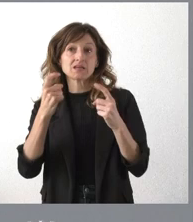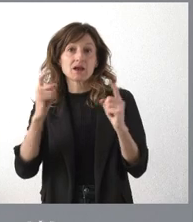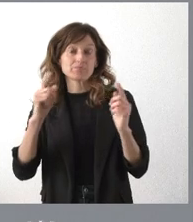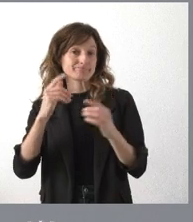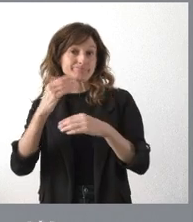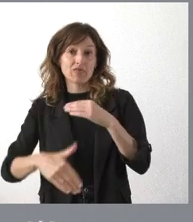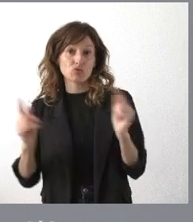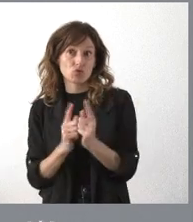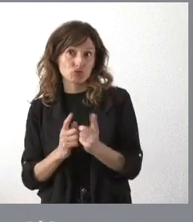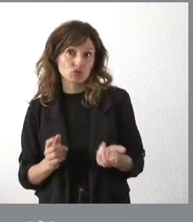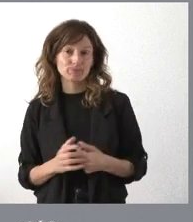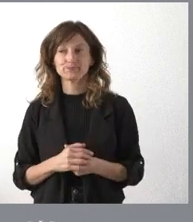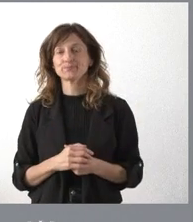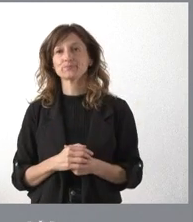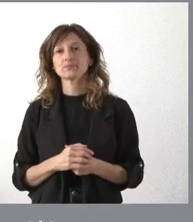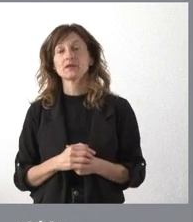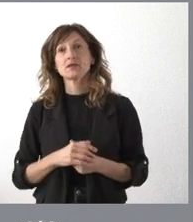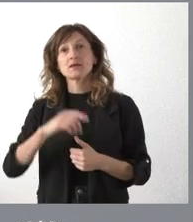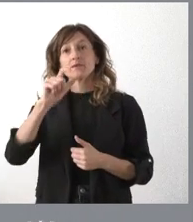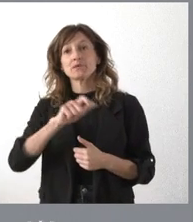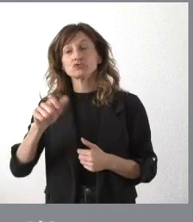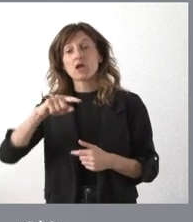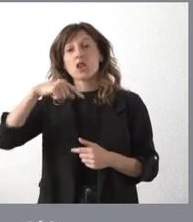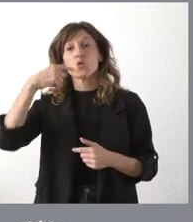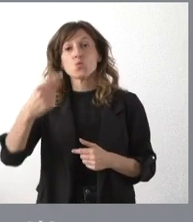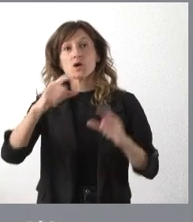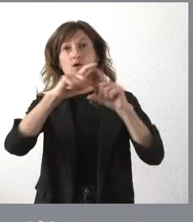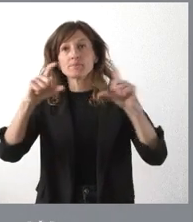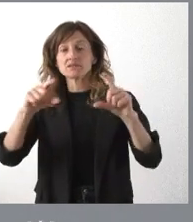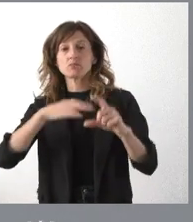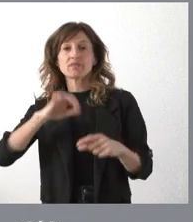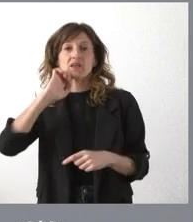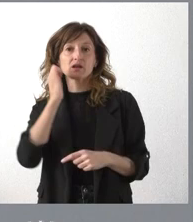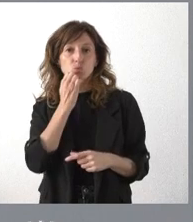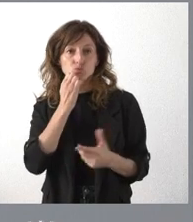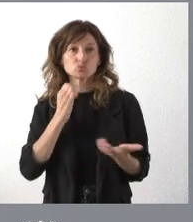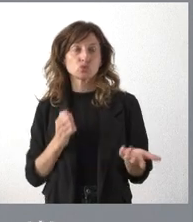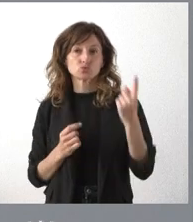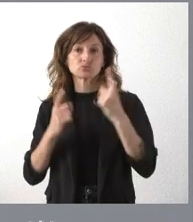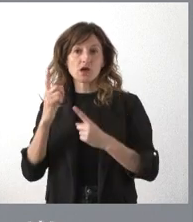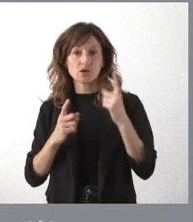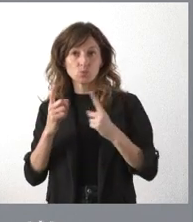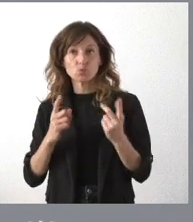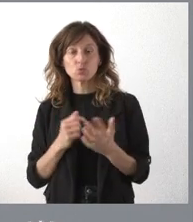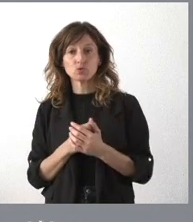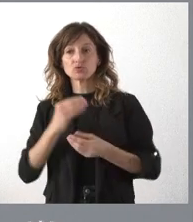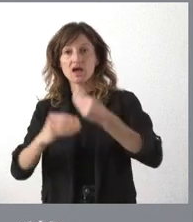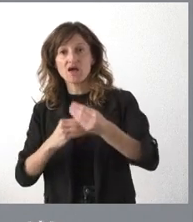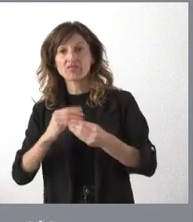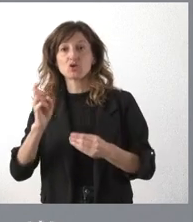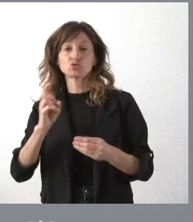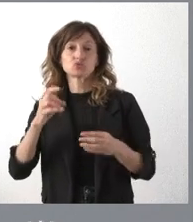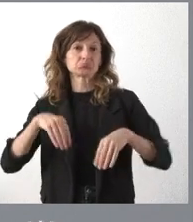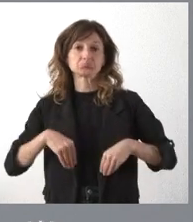posible Es verdad que los licitadores luego tienen posibilidades de recursos y que en algunos casos esa posibilidad se ejerce y en otros